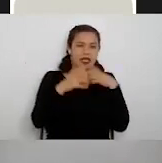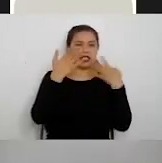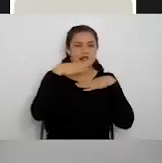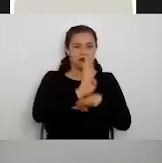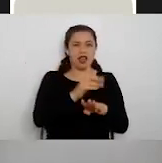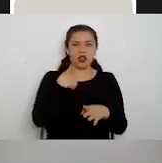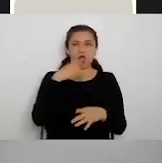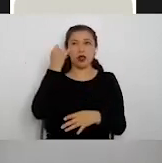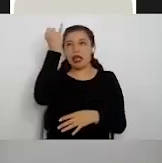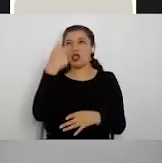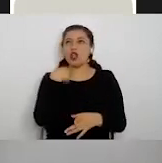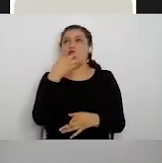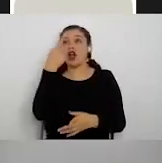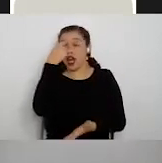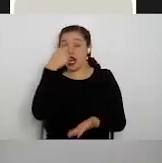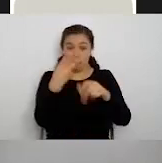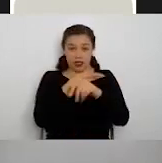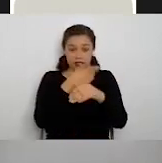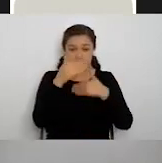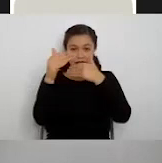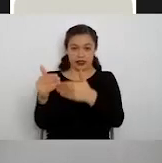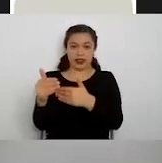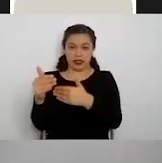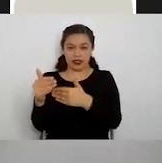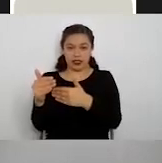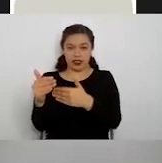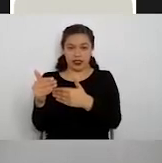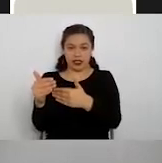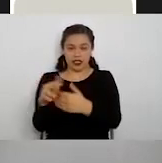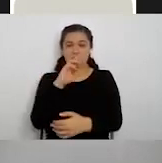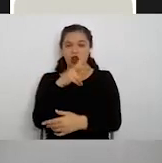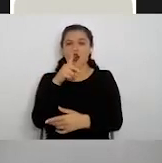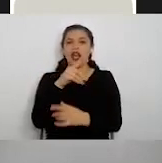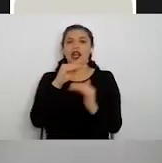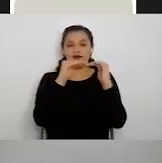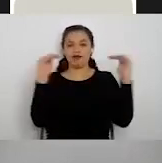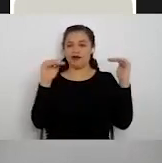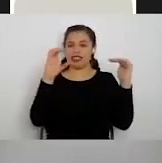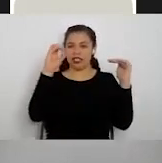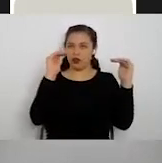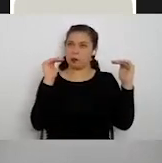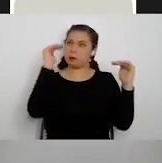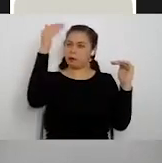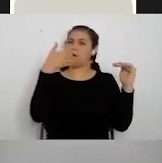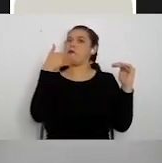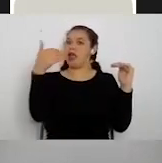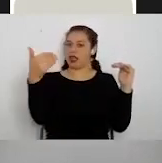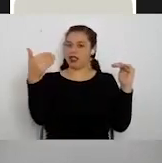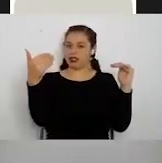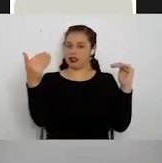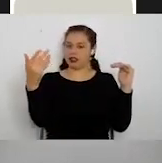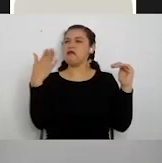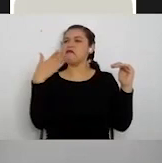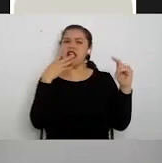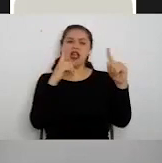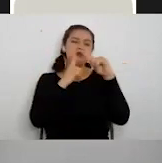demás, entonces está arriba de cero. Entonces quiere decir que hay un optimismo, en este